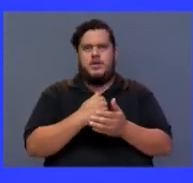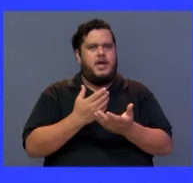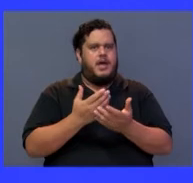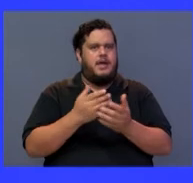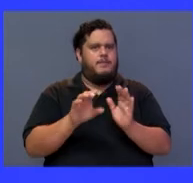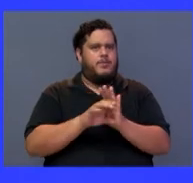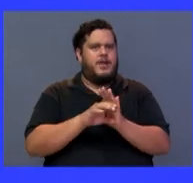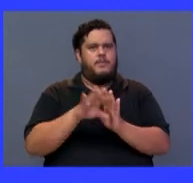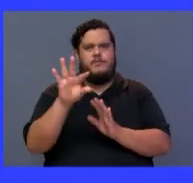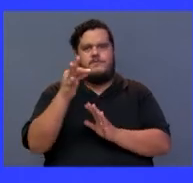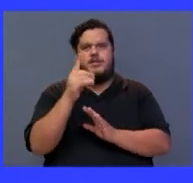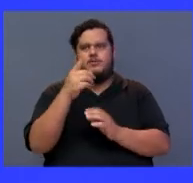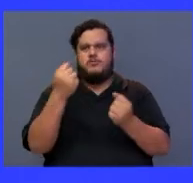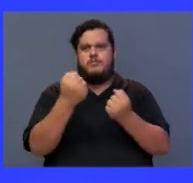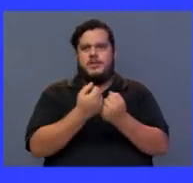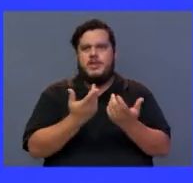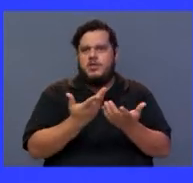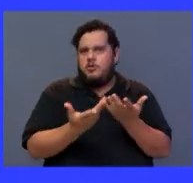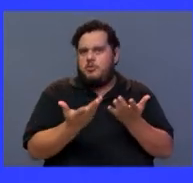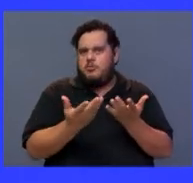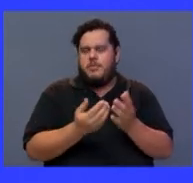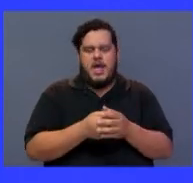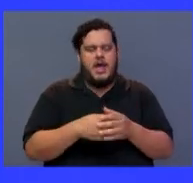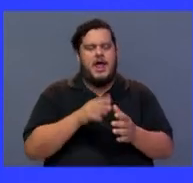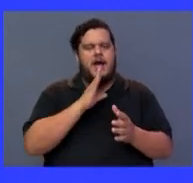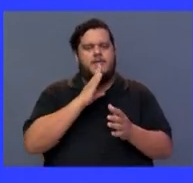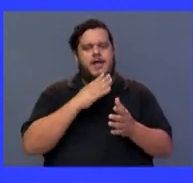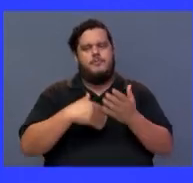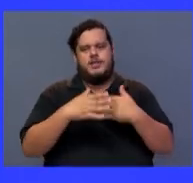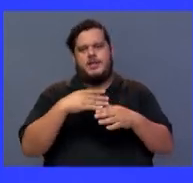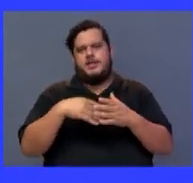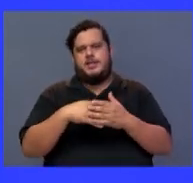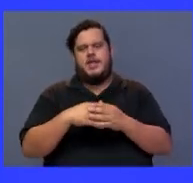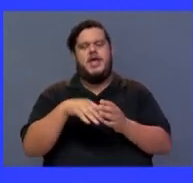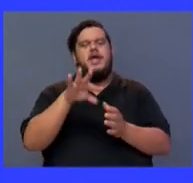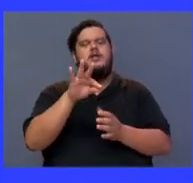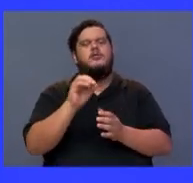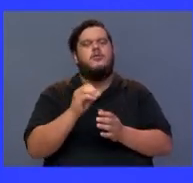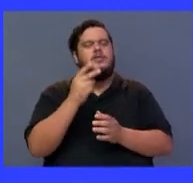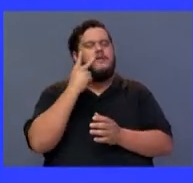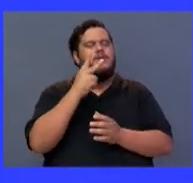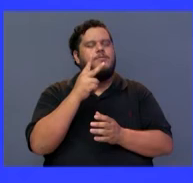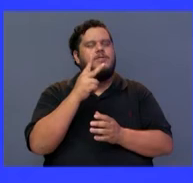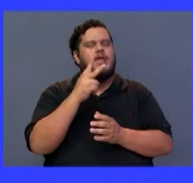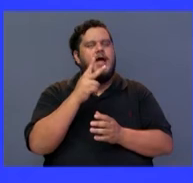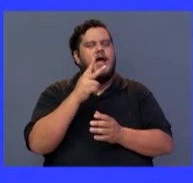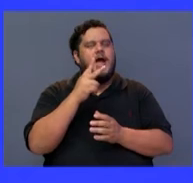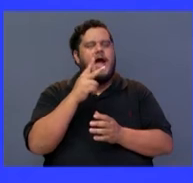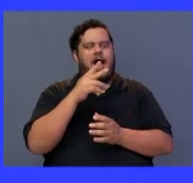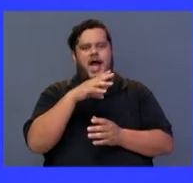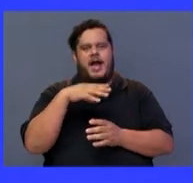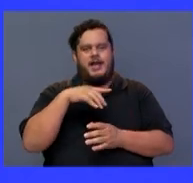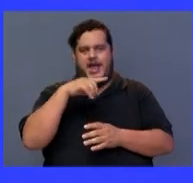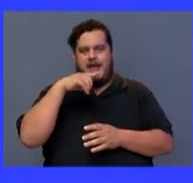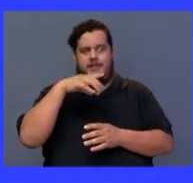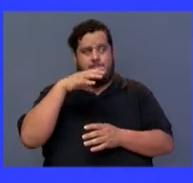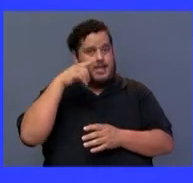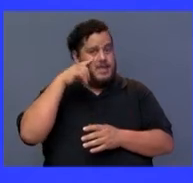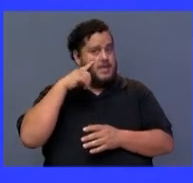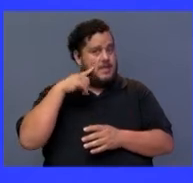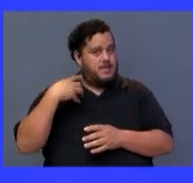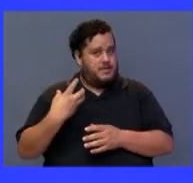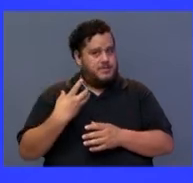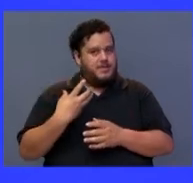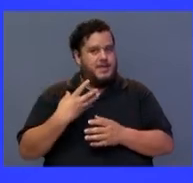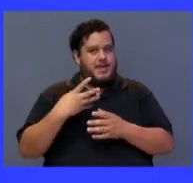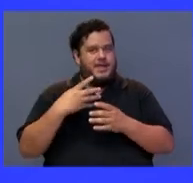confianza ante un partido. Ahora lo comentamos fuera de cámaras, los que vivíamos en los 90 cebollitas, ¿quién no se acuerda del Bocha metiendo el sándwich de jamón y